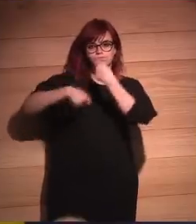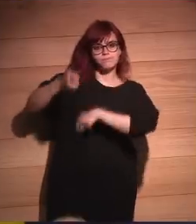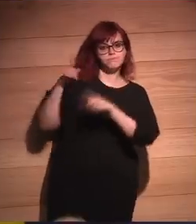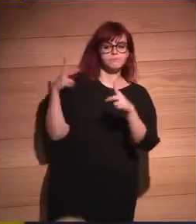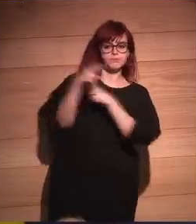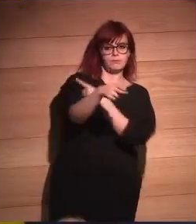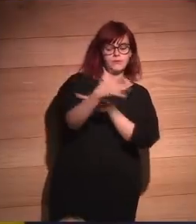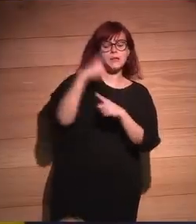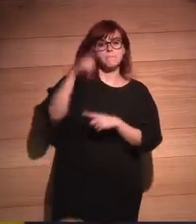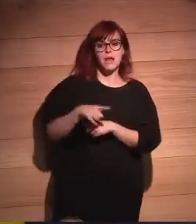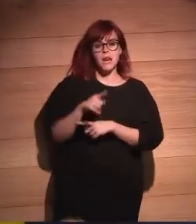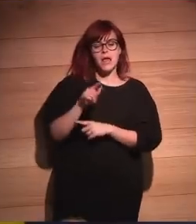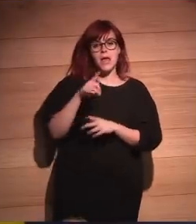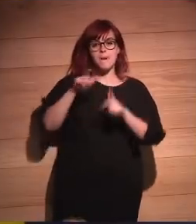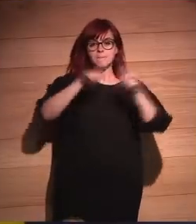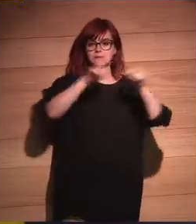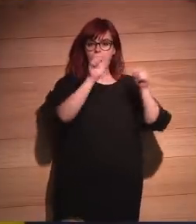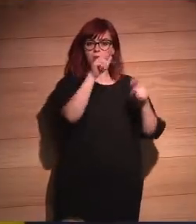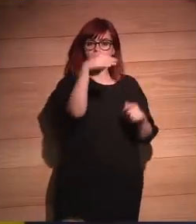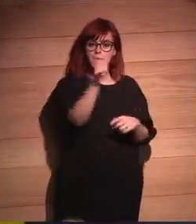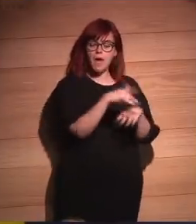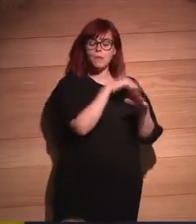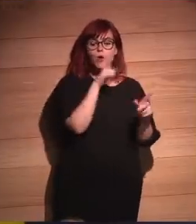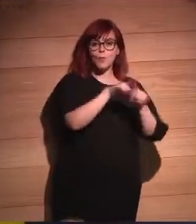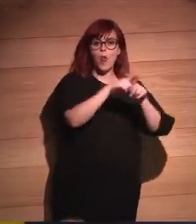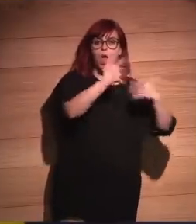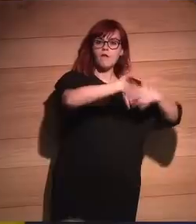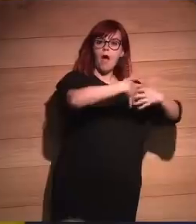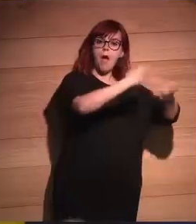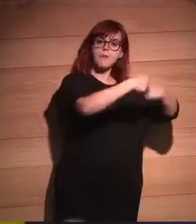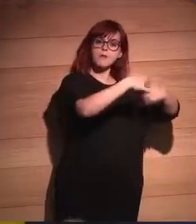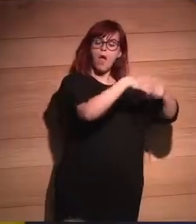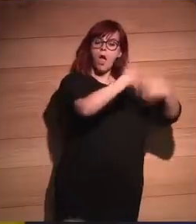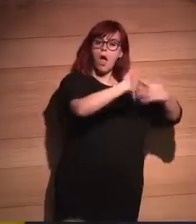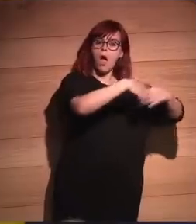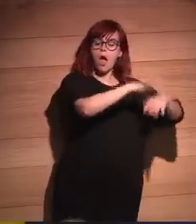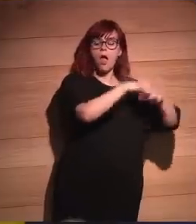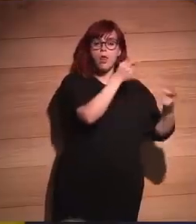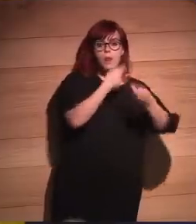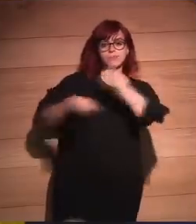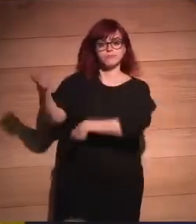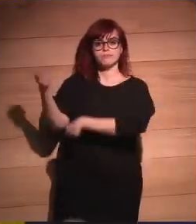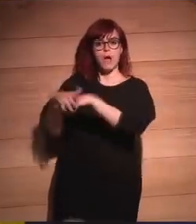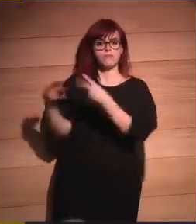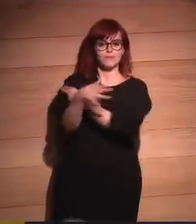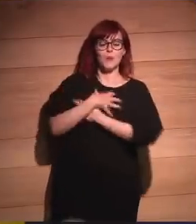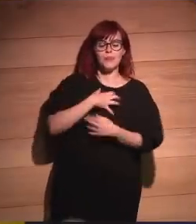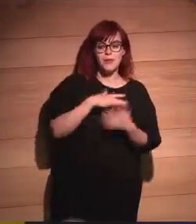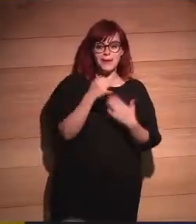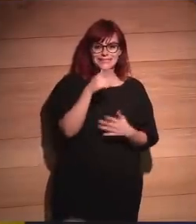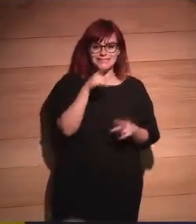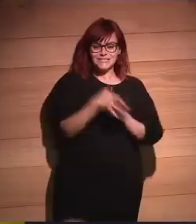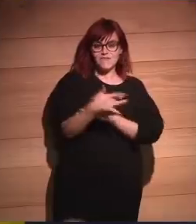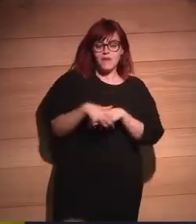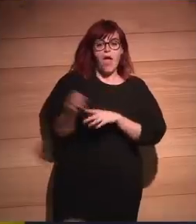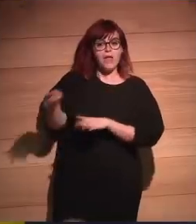que ha prohibido Estados Unidos vendérselos a los chinos, y sin eso los chinos estarán muy muertos. Con